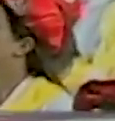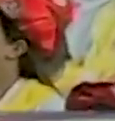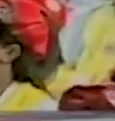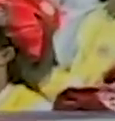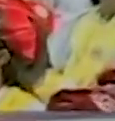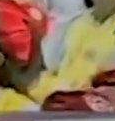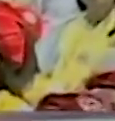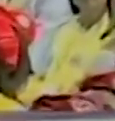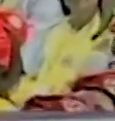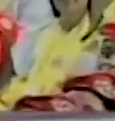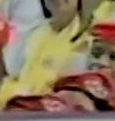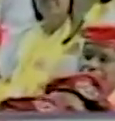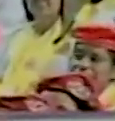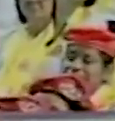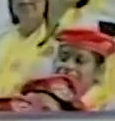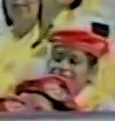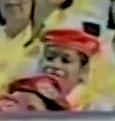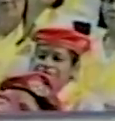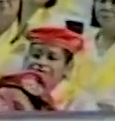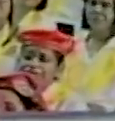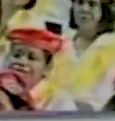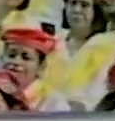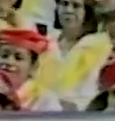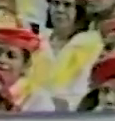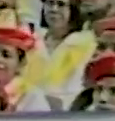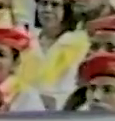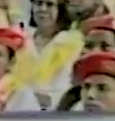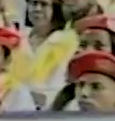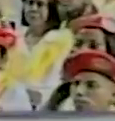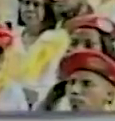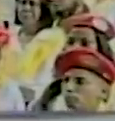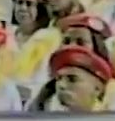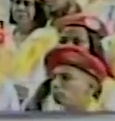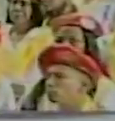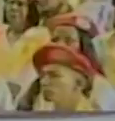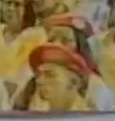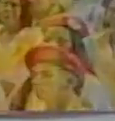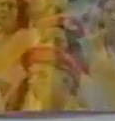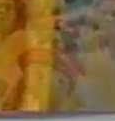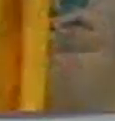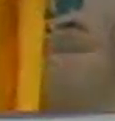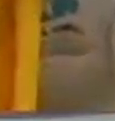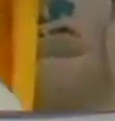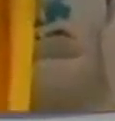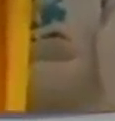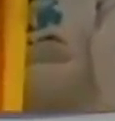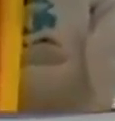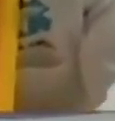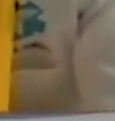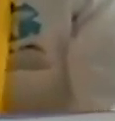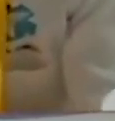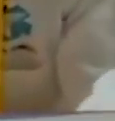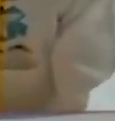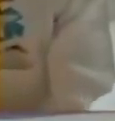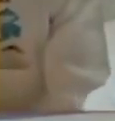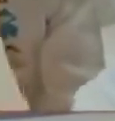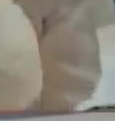Con ustedes, las palabras del jefe de Estado, Nicolás Maduro Moros. Buenas